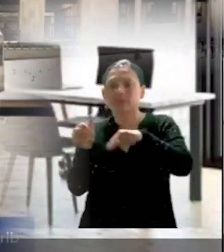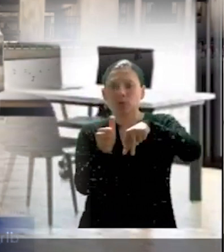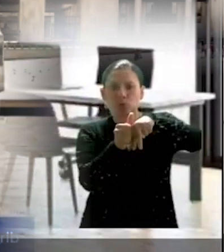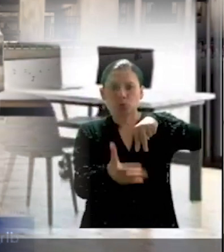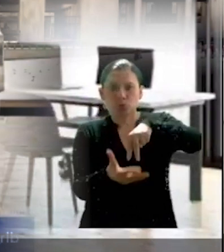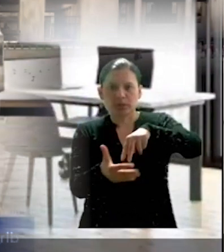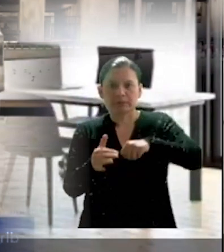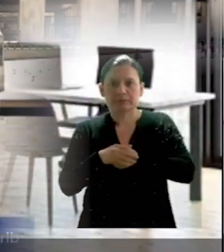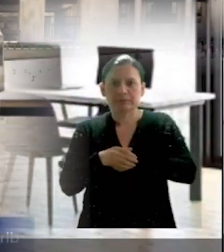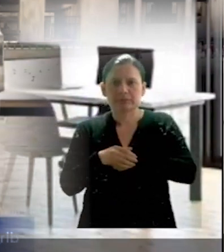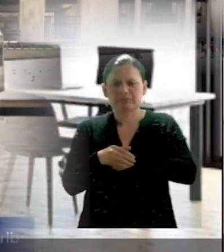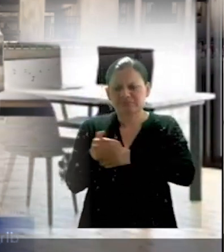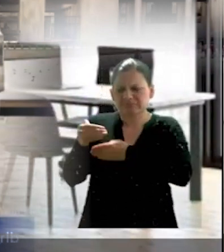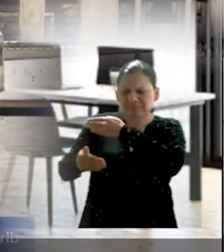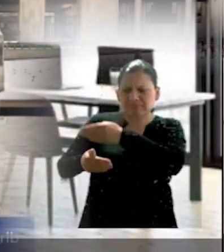esos mecanismos han sido